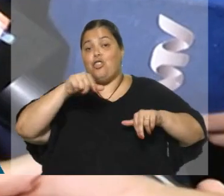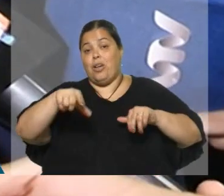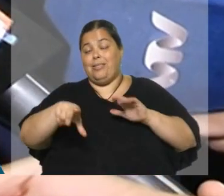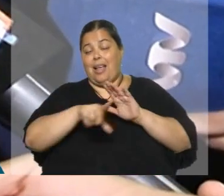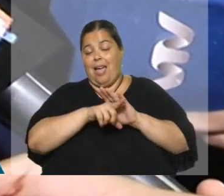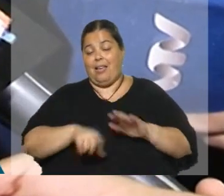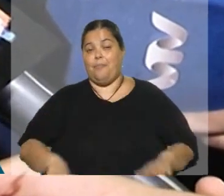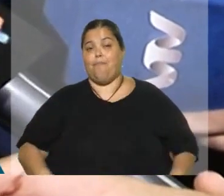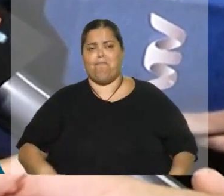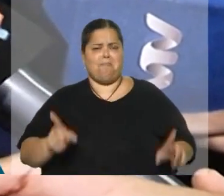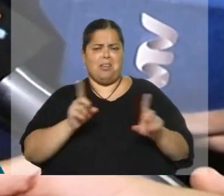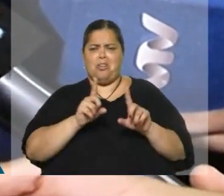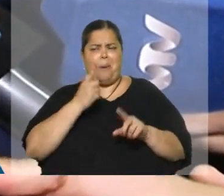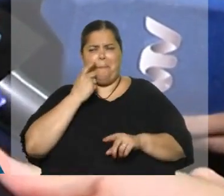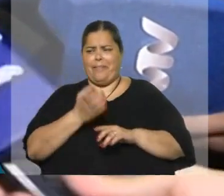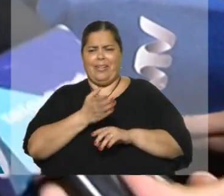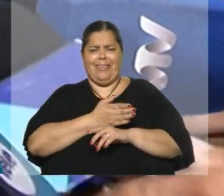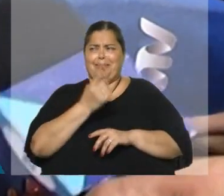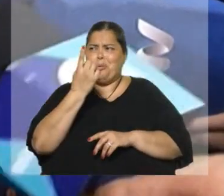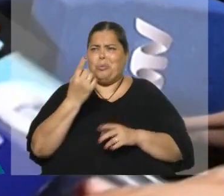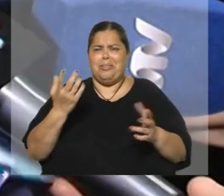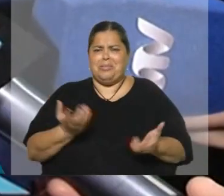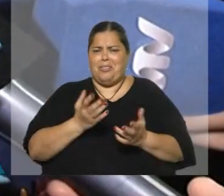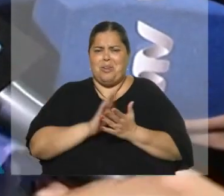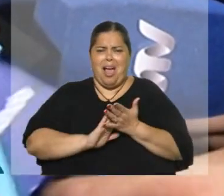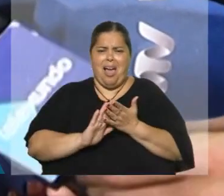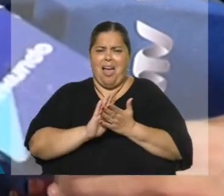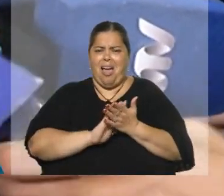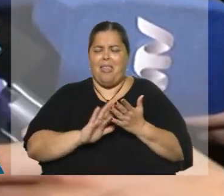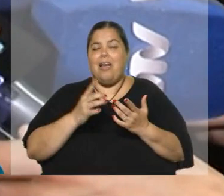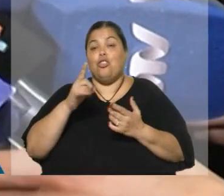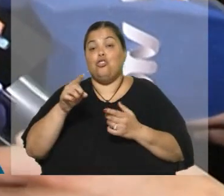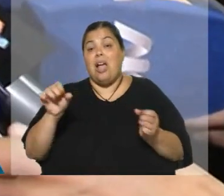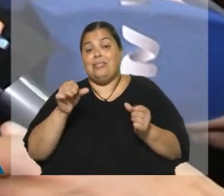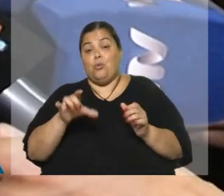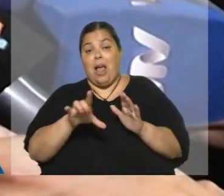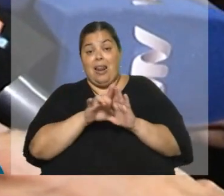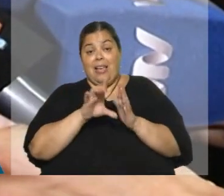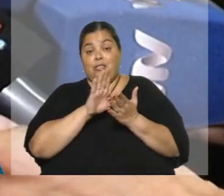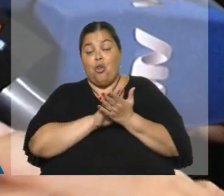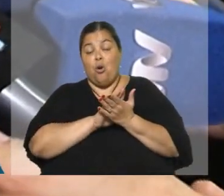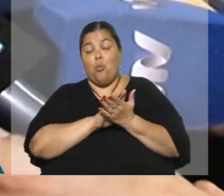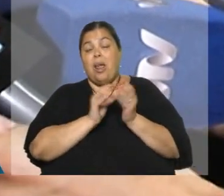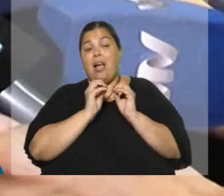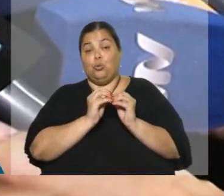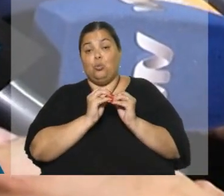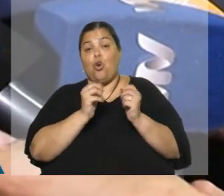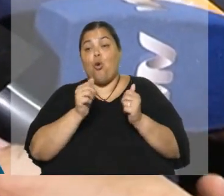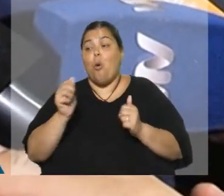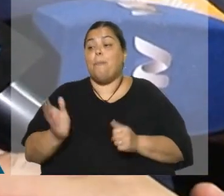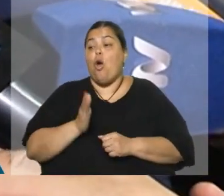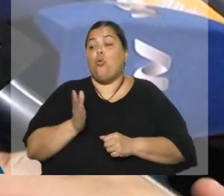no se va a prevenir un solo incendio por tanto este legislar sobre aspectos de este la producción